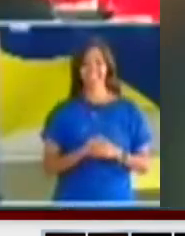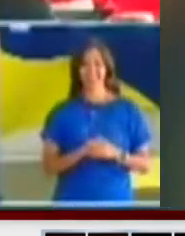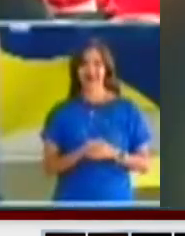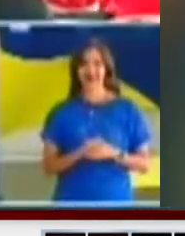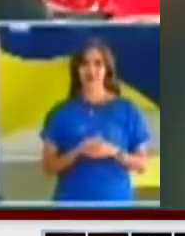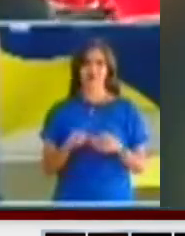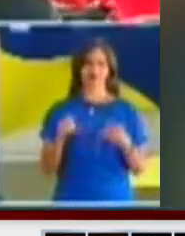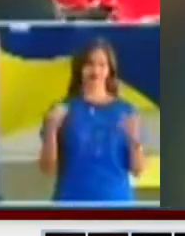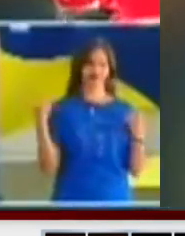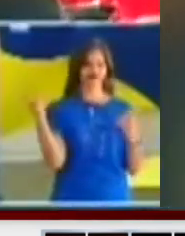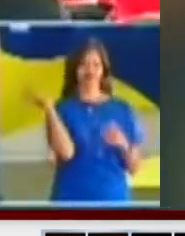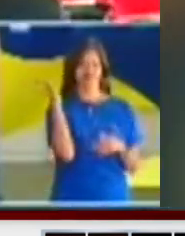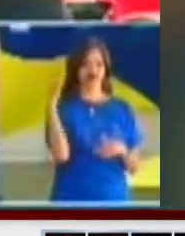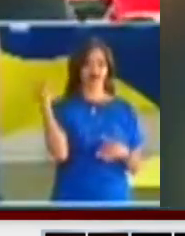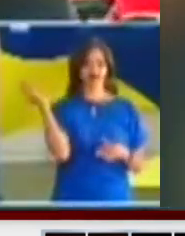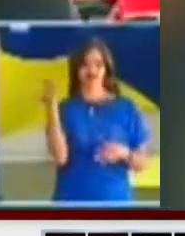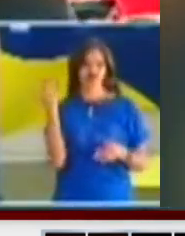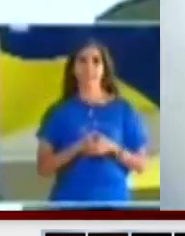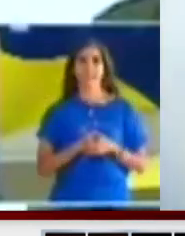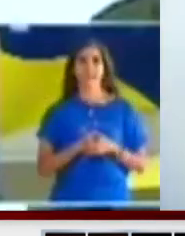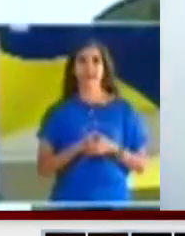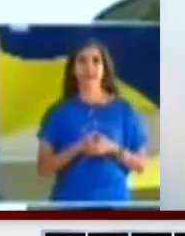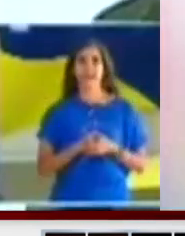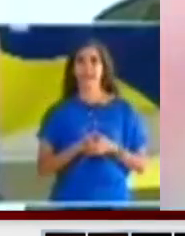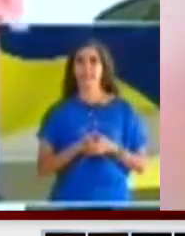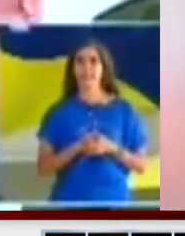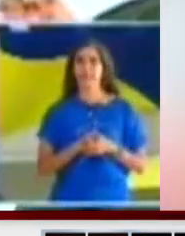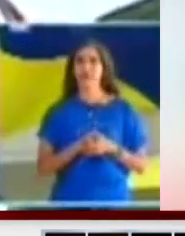a 13 funcionarios del gobierno venezolano,